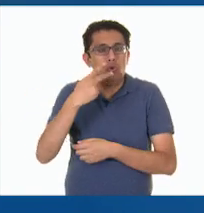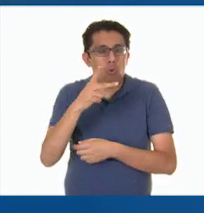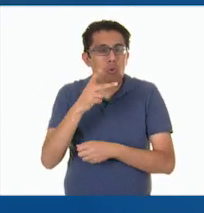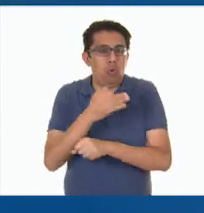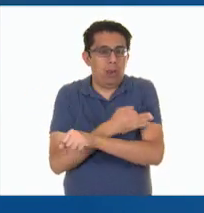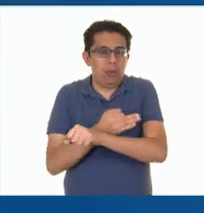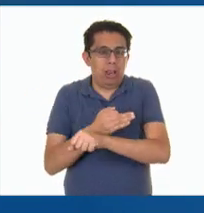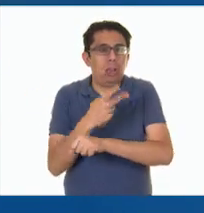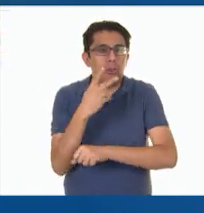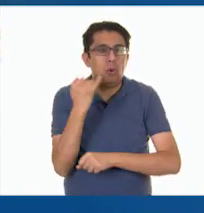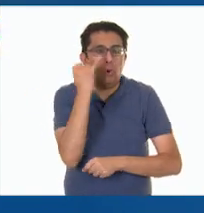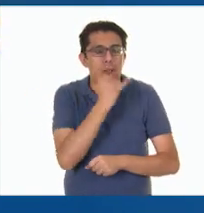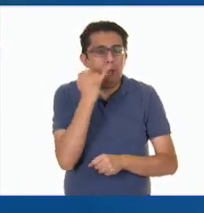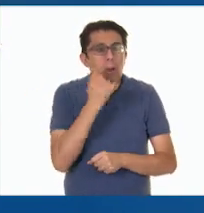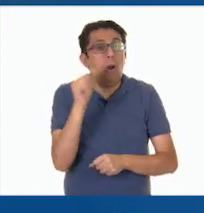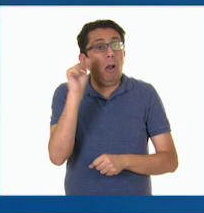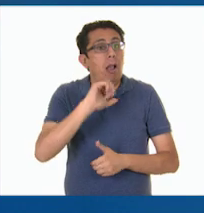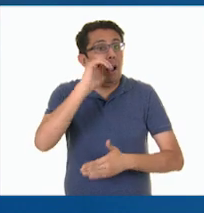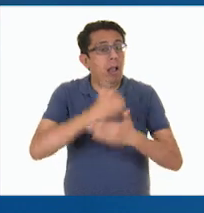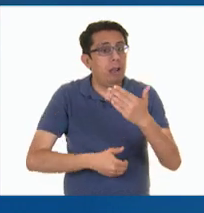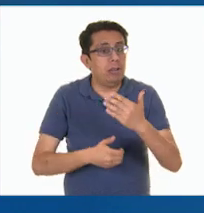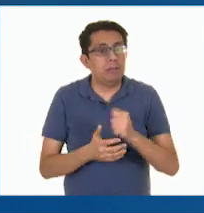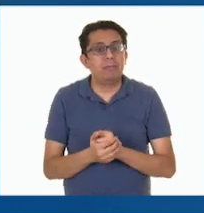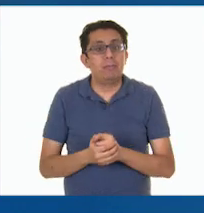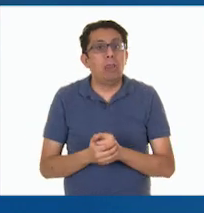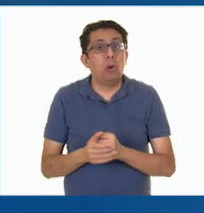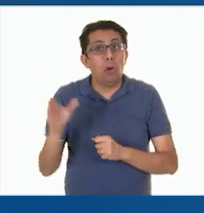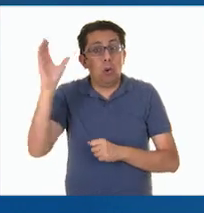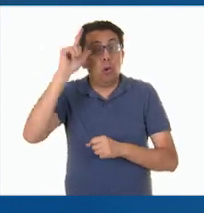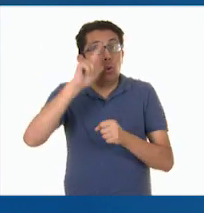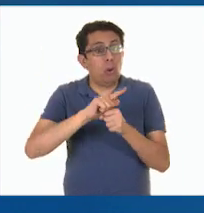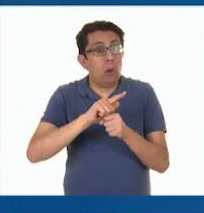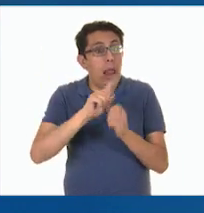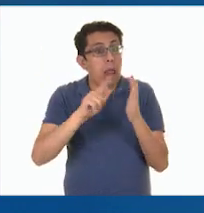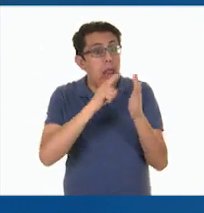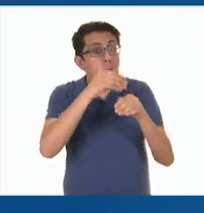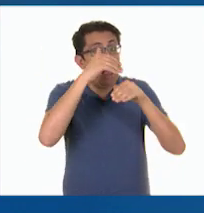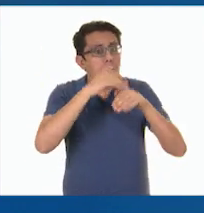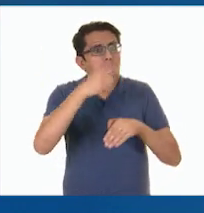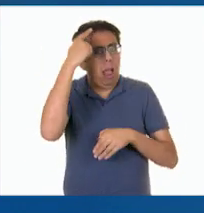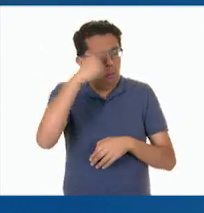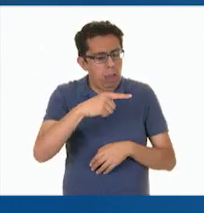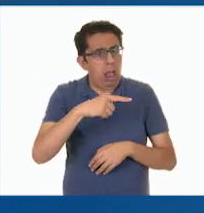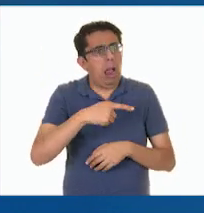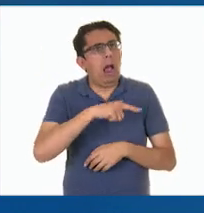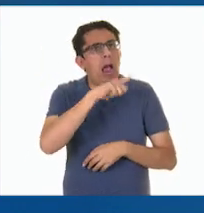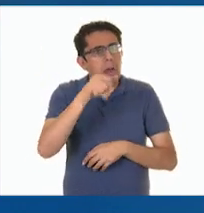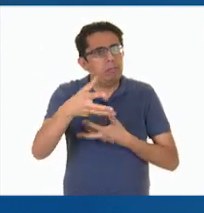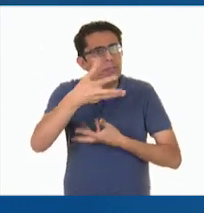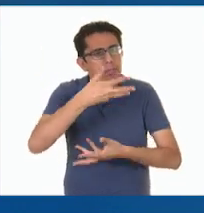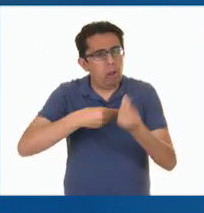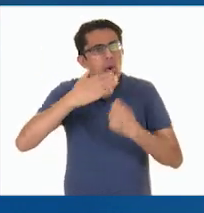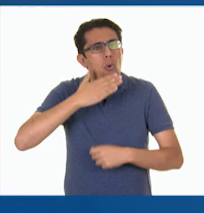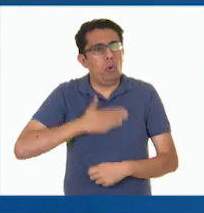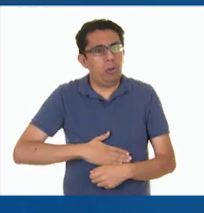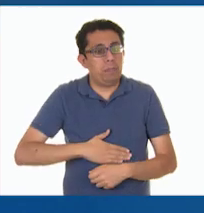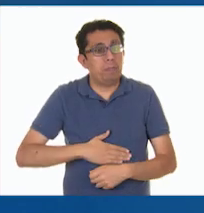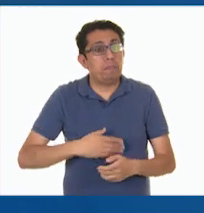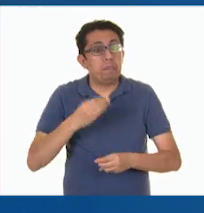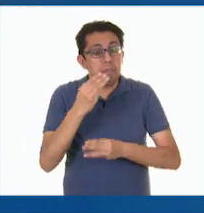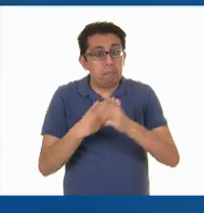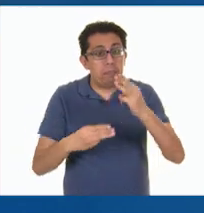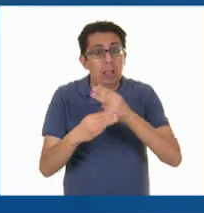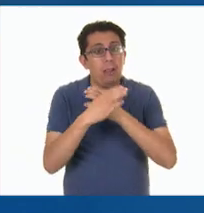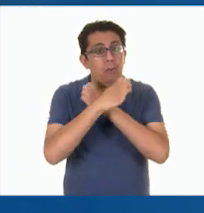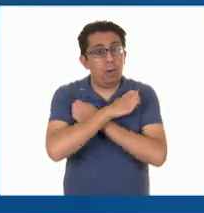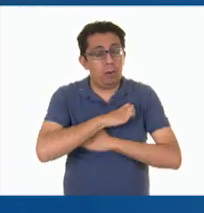materna. Por hoy hemos terminado con La cultura de la legalidad para actuar con justicia, de Formación Cívica y Ética de